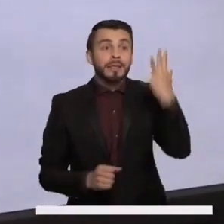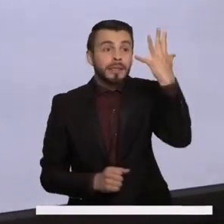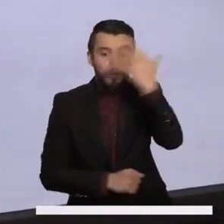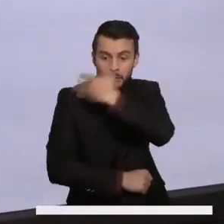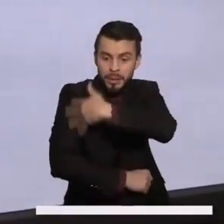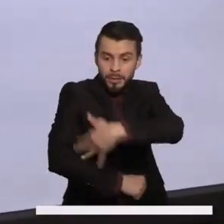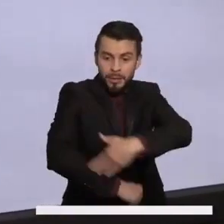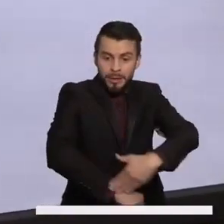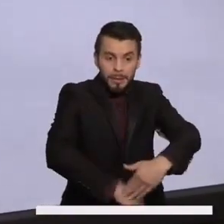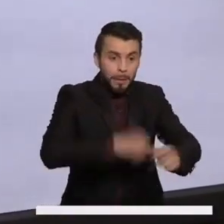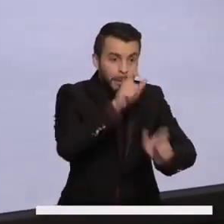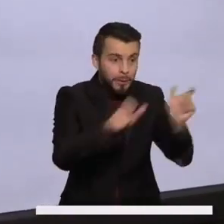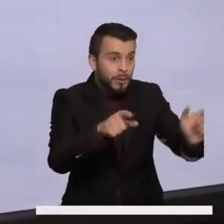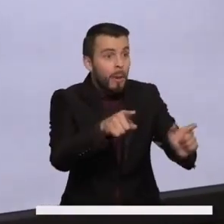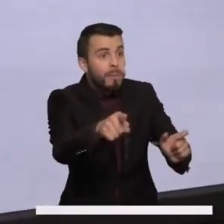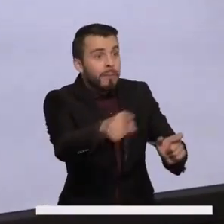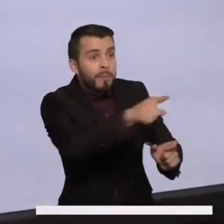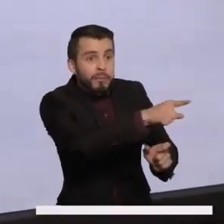ayuda